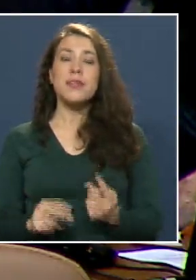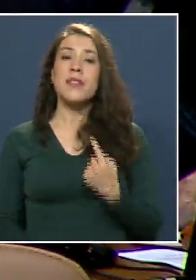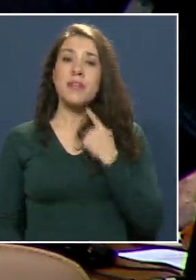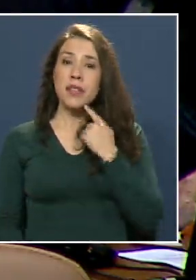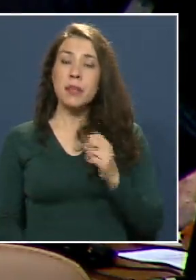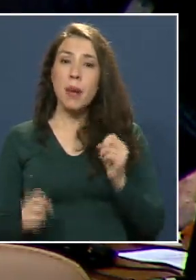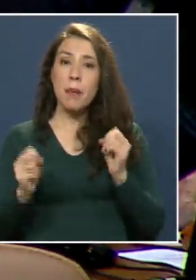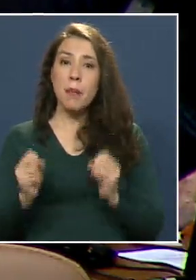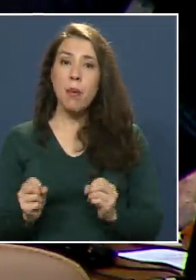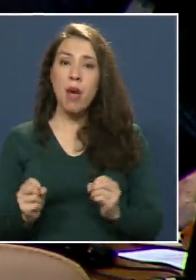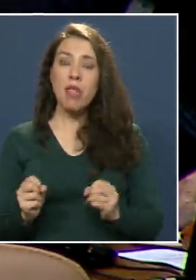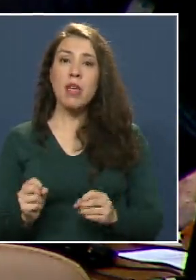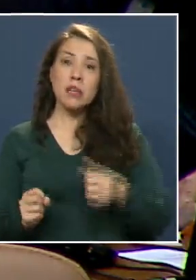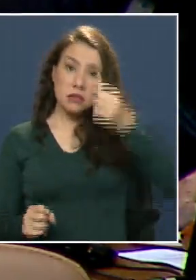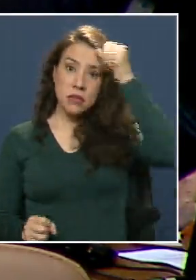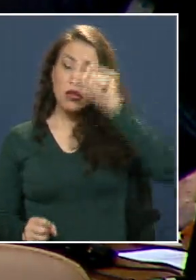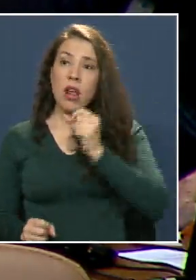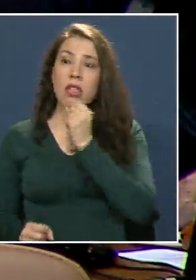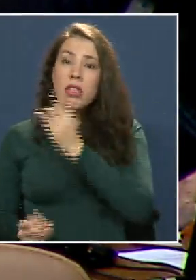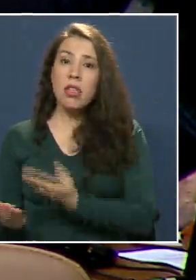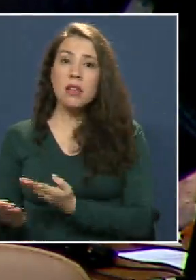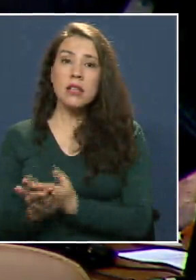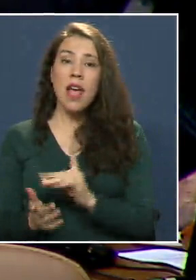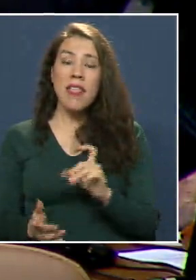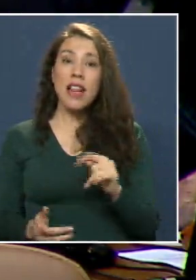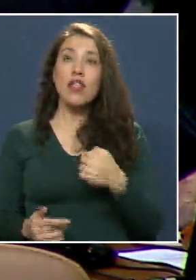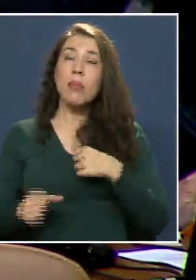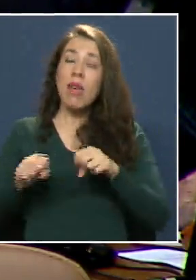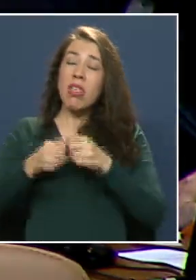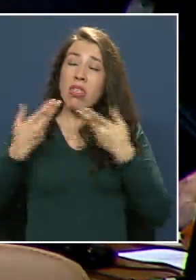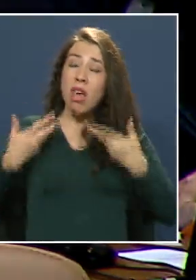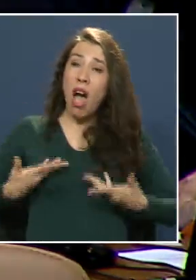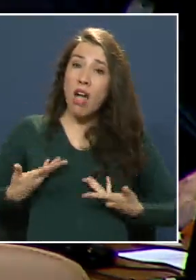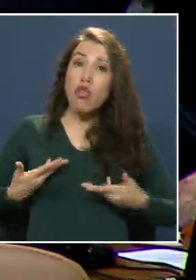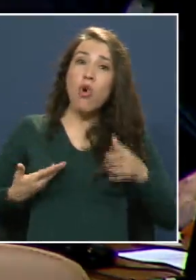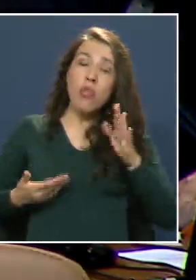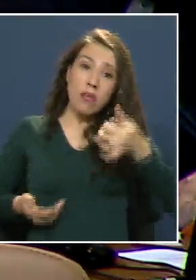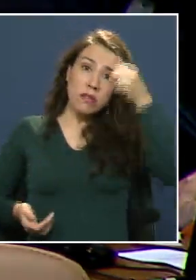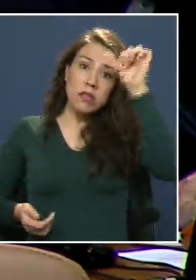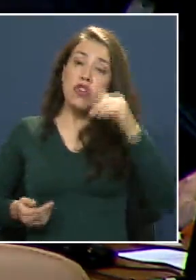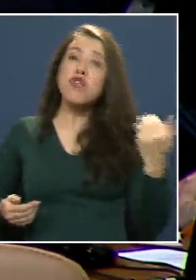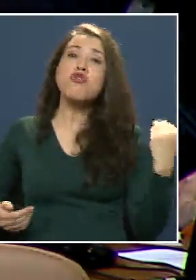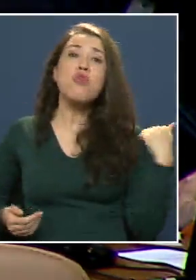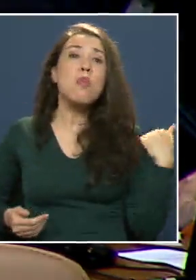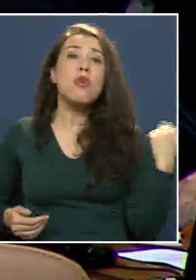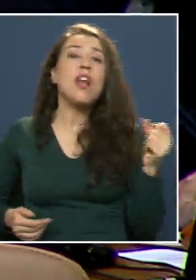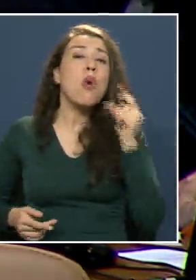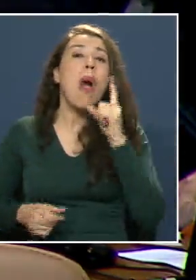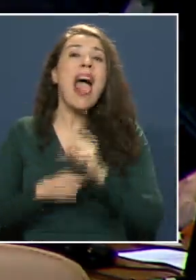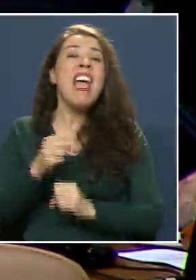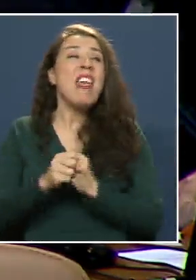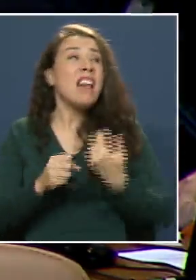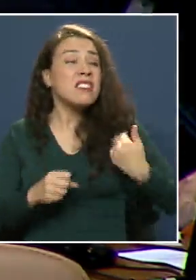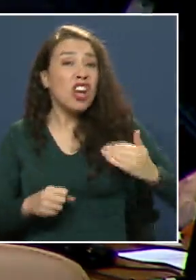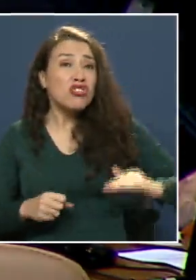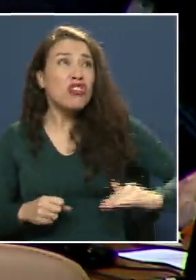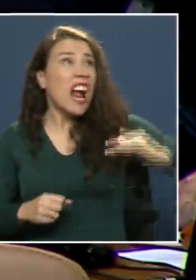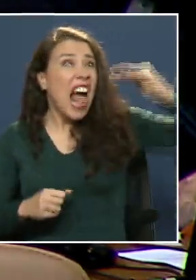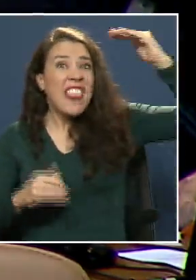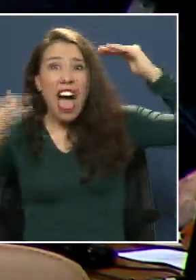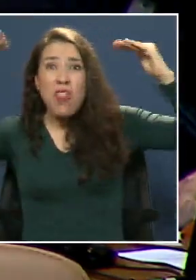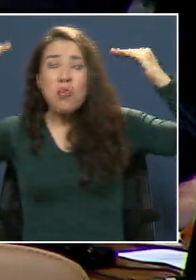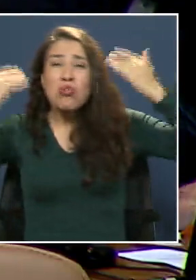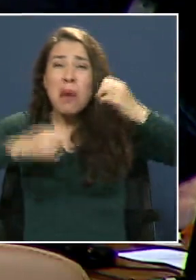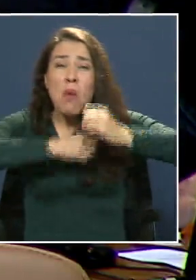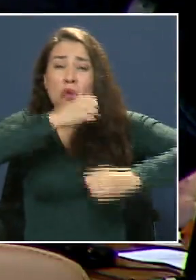la posibilidad de perseguir los delitos, que su daño sea reparado cualquiera sea la edad en que decidan dar a conocer los hechos sufridos, que